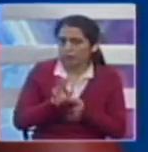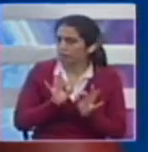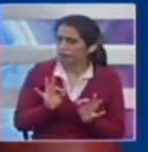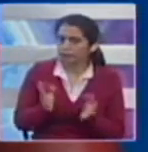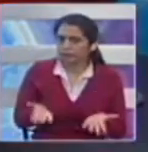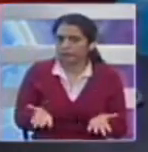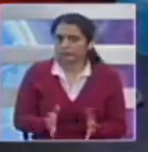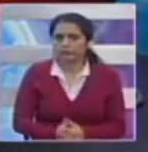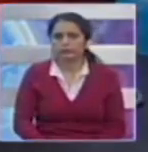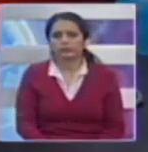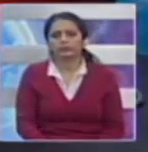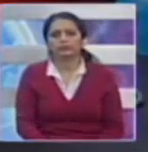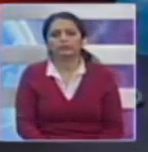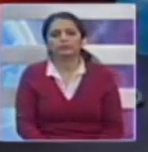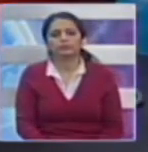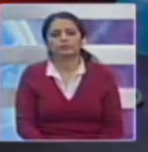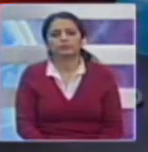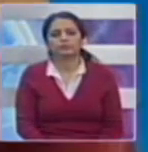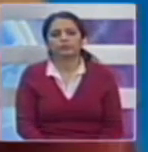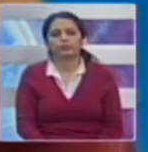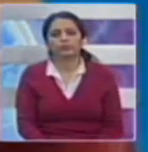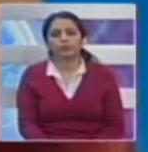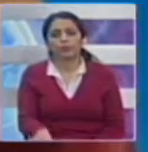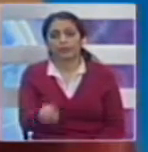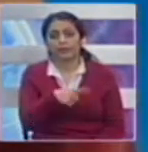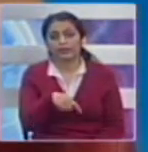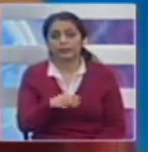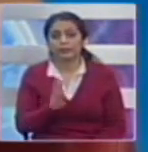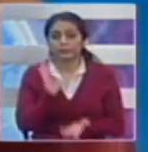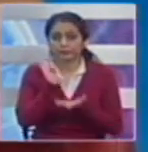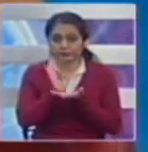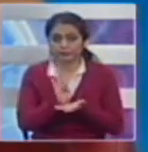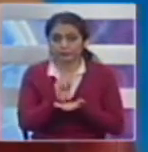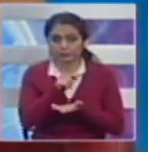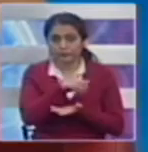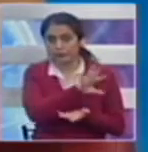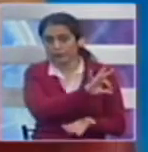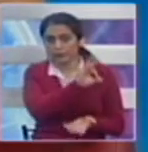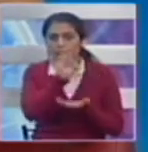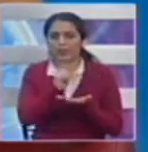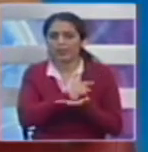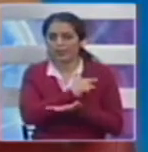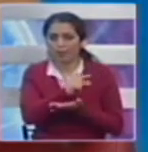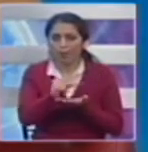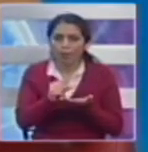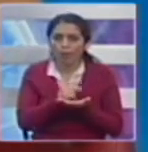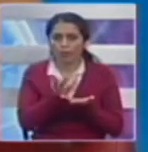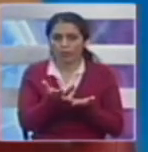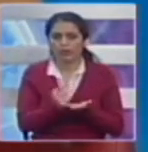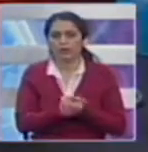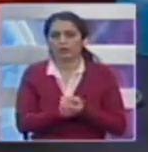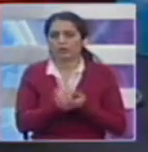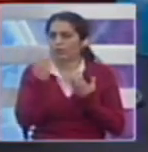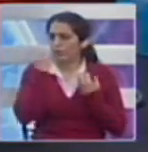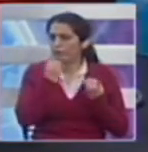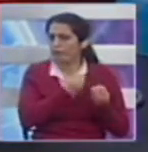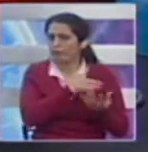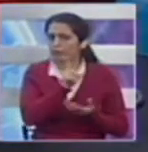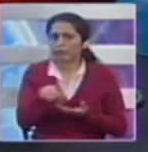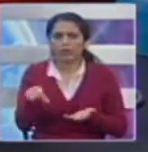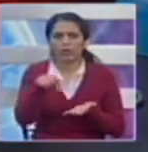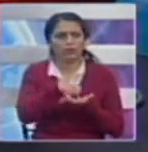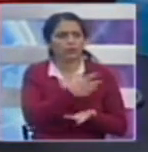Ok. Ustedes también, como dirección provincial del IES, como representantes del Guayas, pues buscan informar a la ciudadanía pues